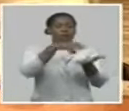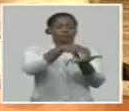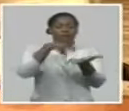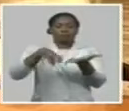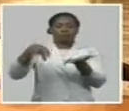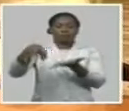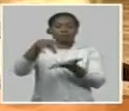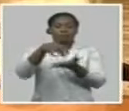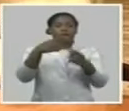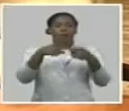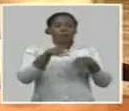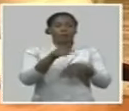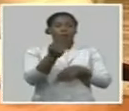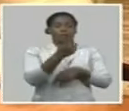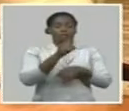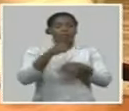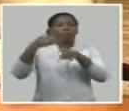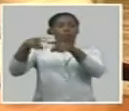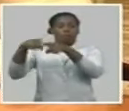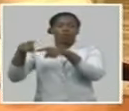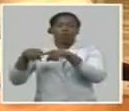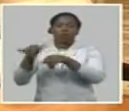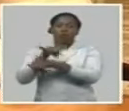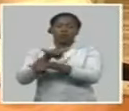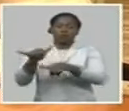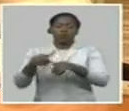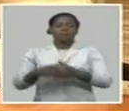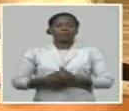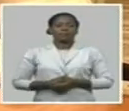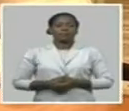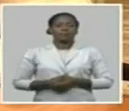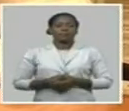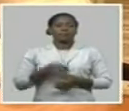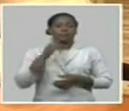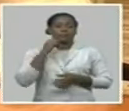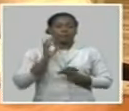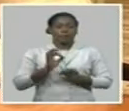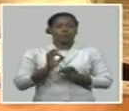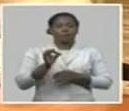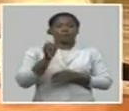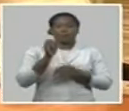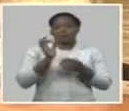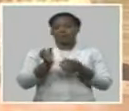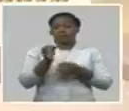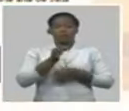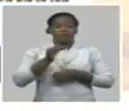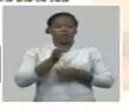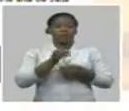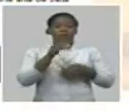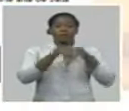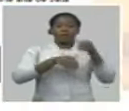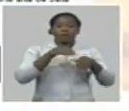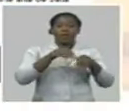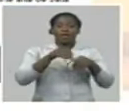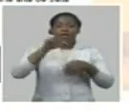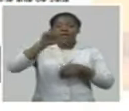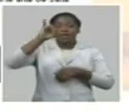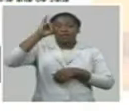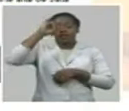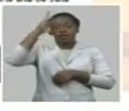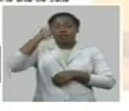donde también existan problemas en el sistema o estos en playa list y marianao las mayores afectaciones están